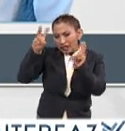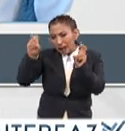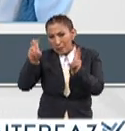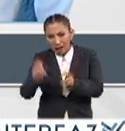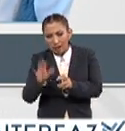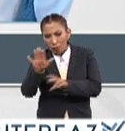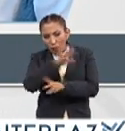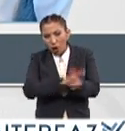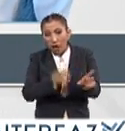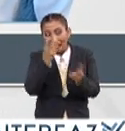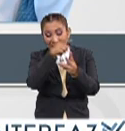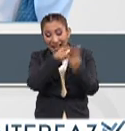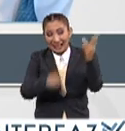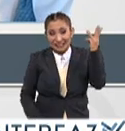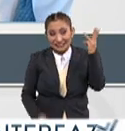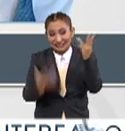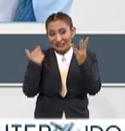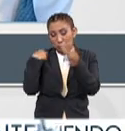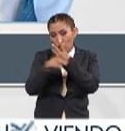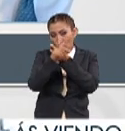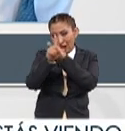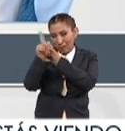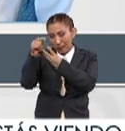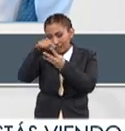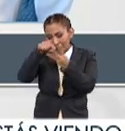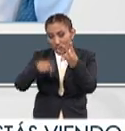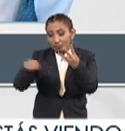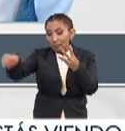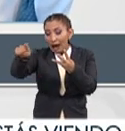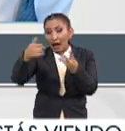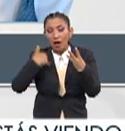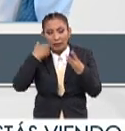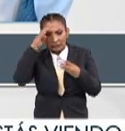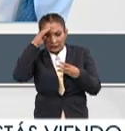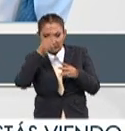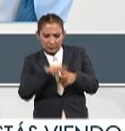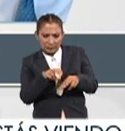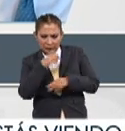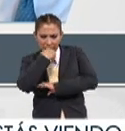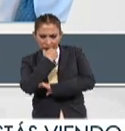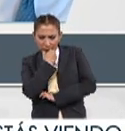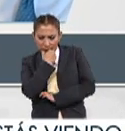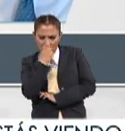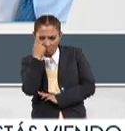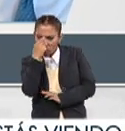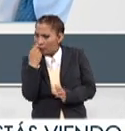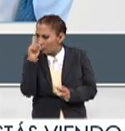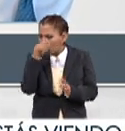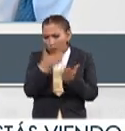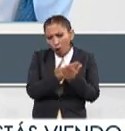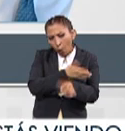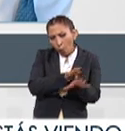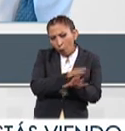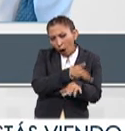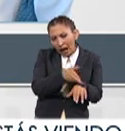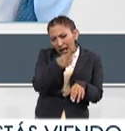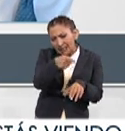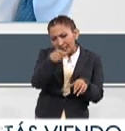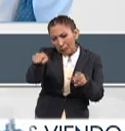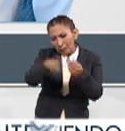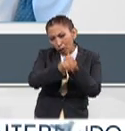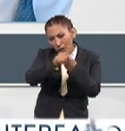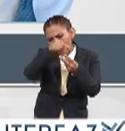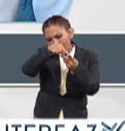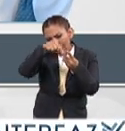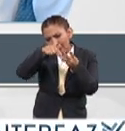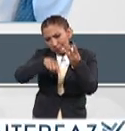estamos presentando 3 casos importantes para que los muchachos reflexionen, planteen y propongan soluciones a esos casos desde el